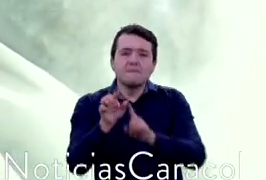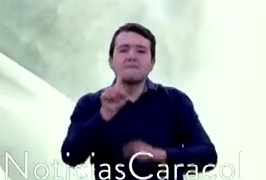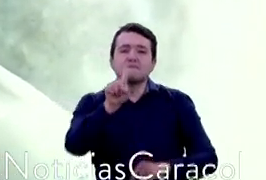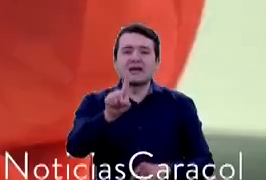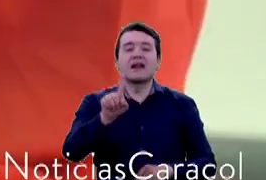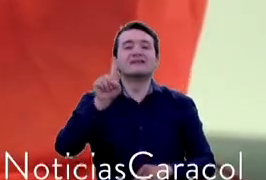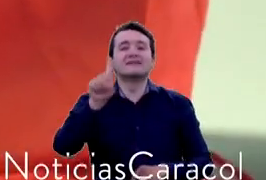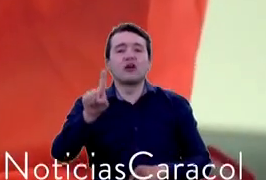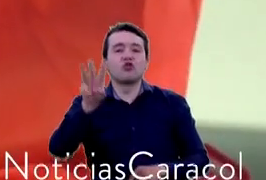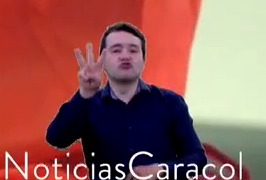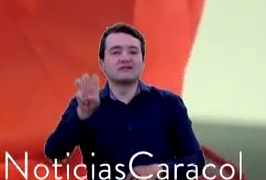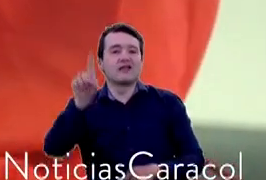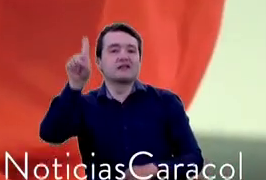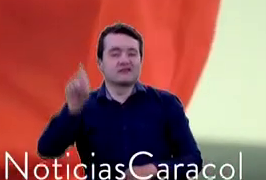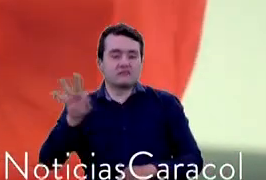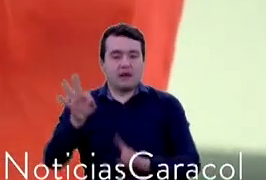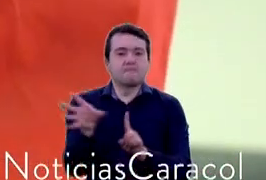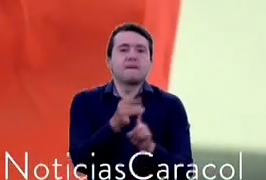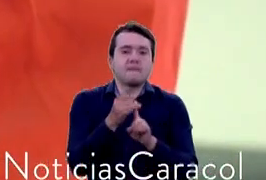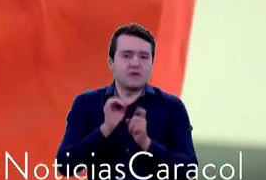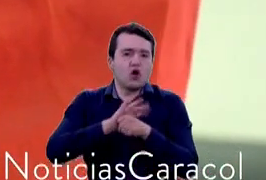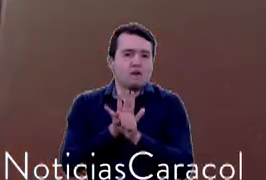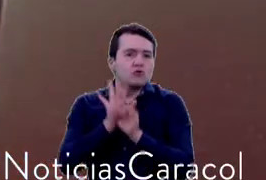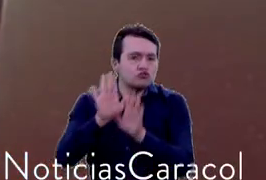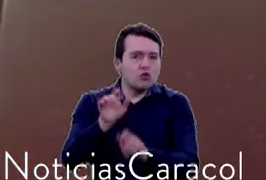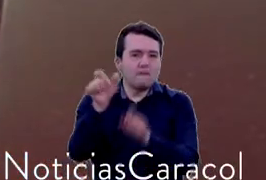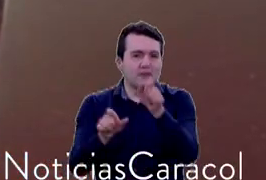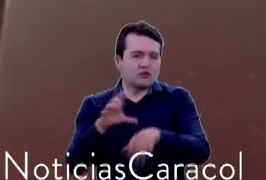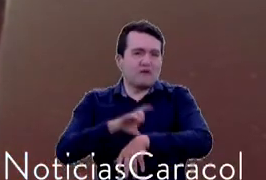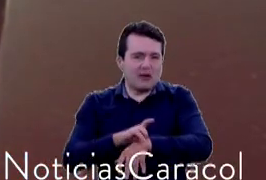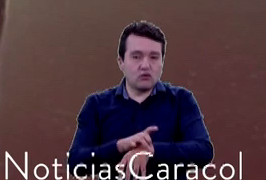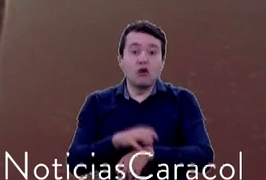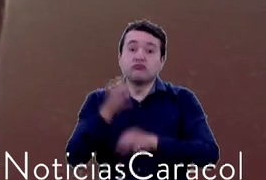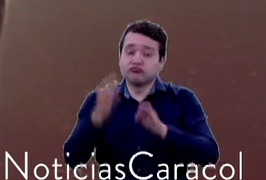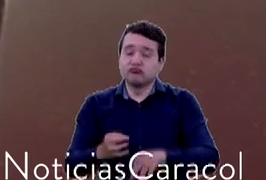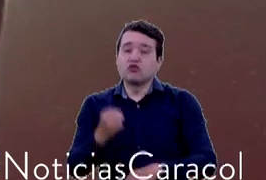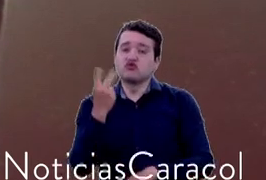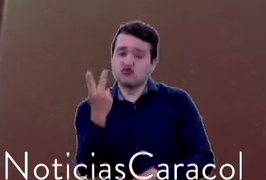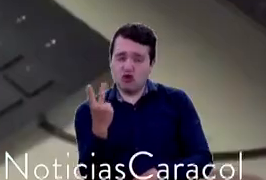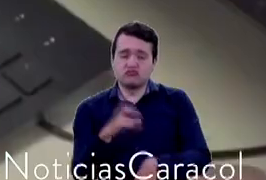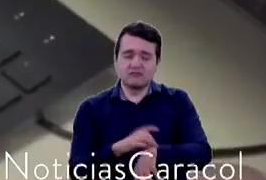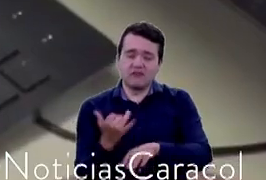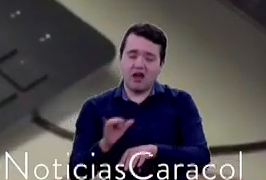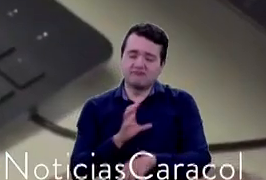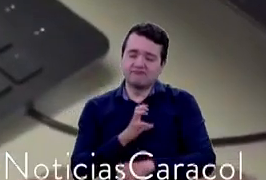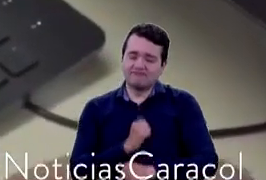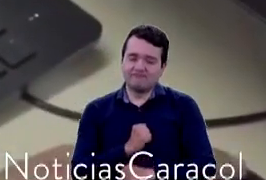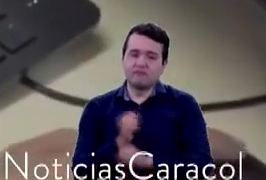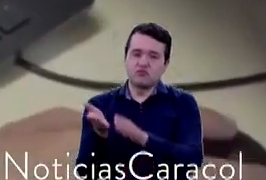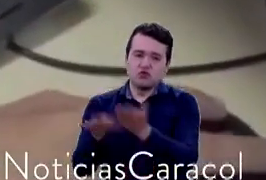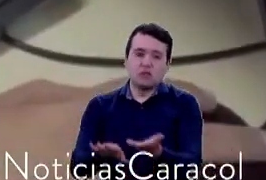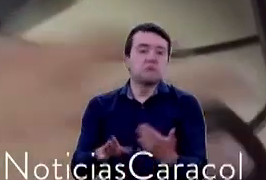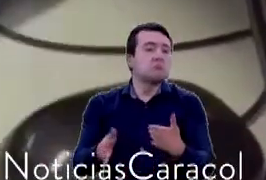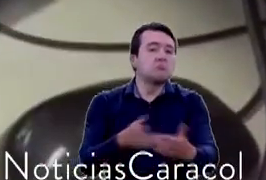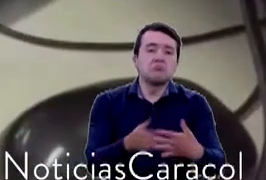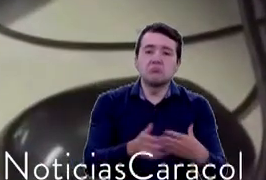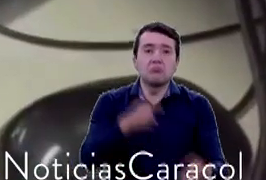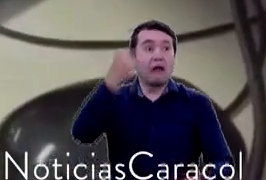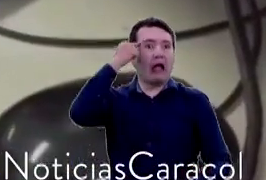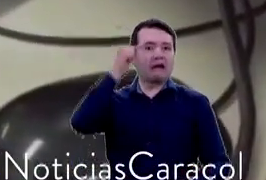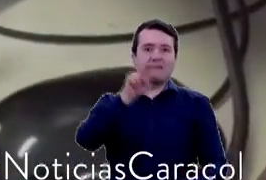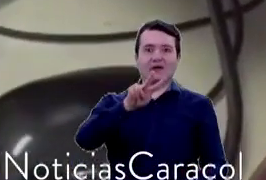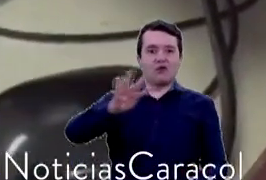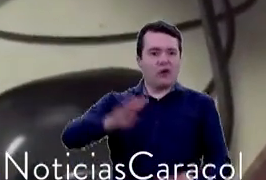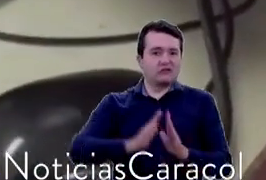donde lamentablemente han perdido la vida dos de estos héroes. Mientras tanto, no importa si es 24 o un día normal, su